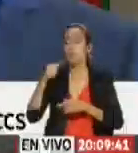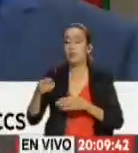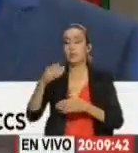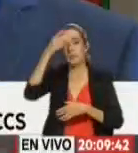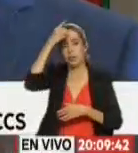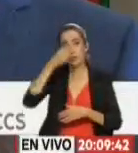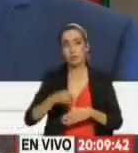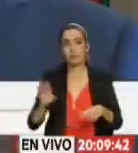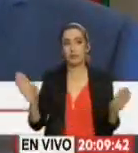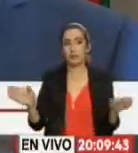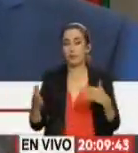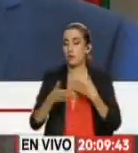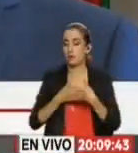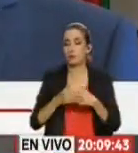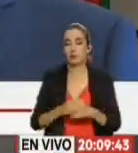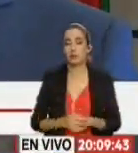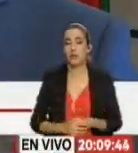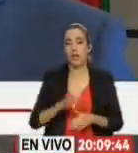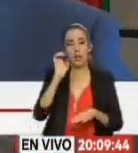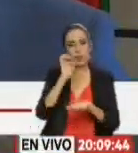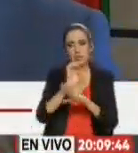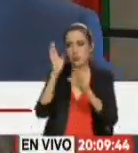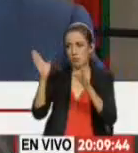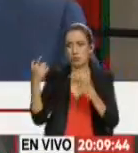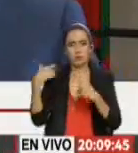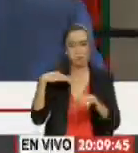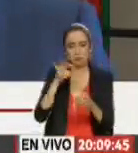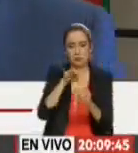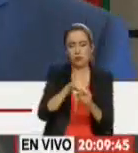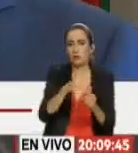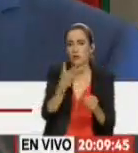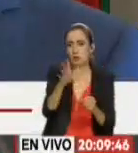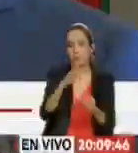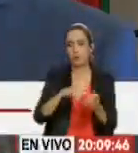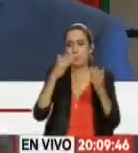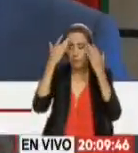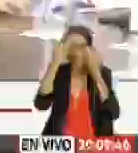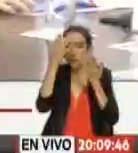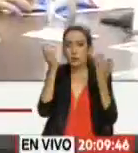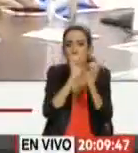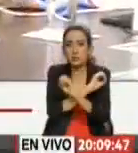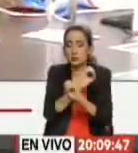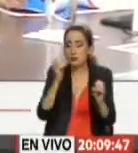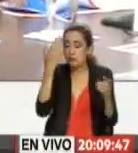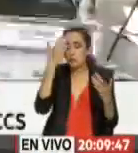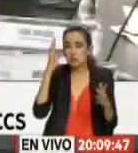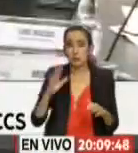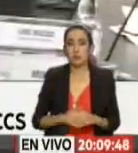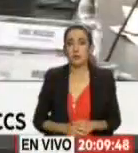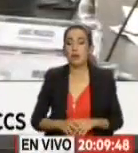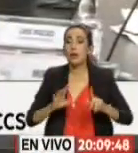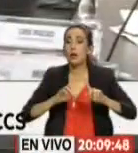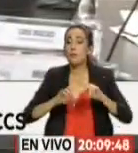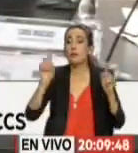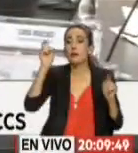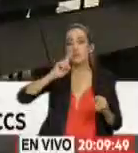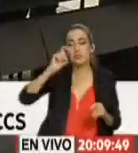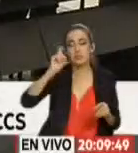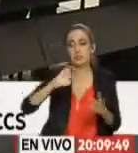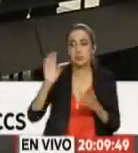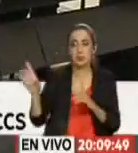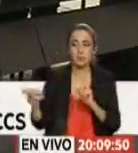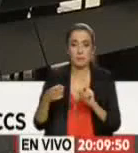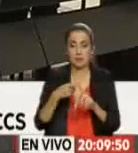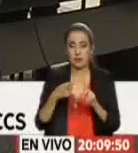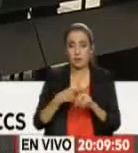desaparecer. La mitad de los ecuatorianos no votó por ninguno de los candidatos al Consejo de Participación Ciudadana. Pero para eso se requieren pasos previos. Uno de